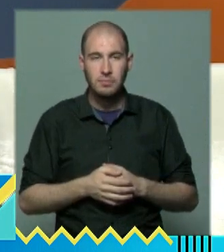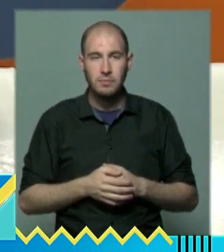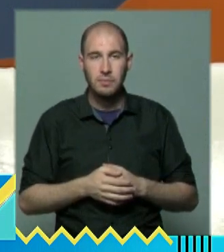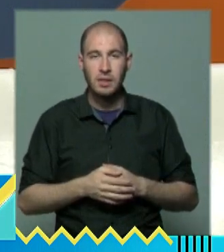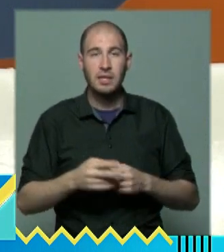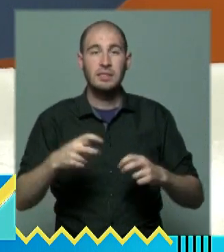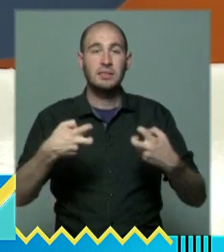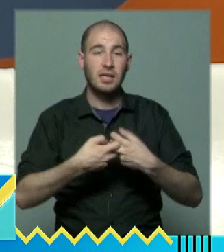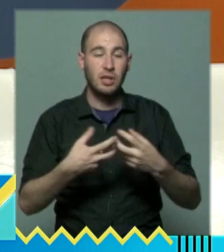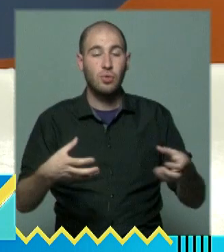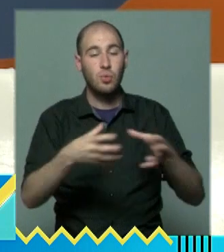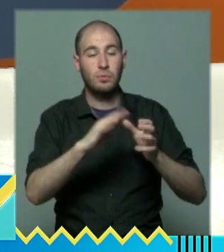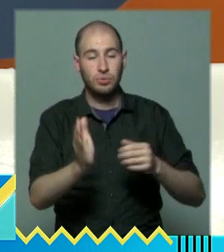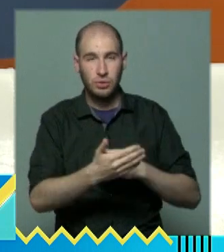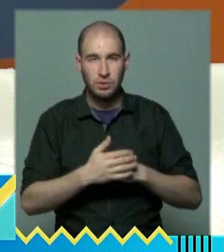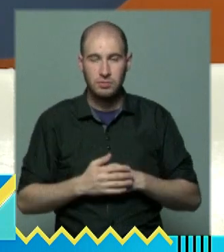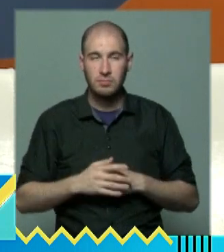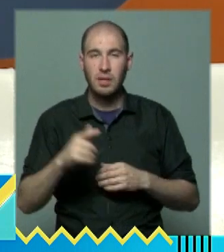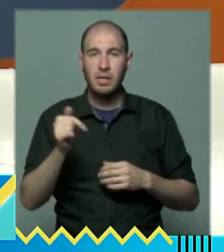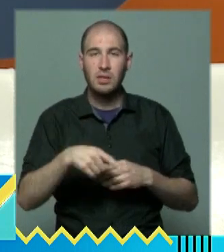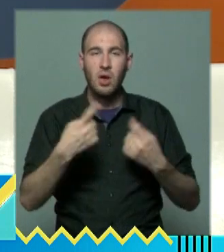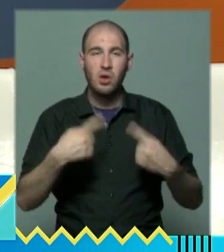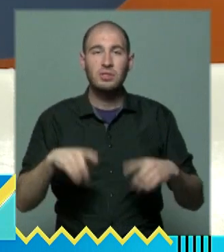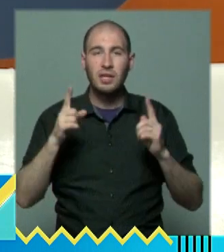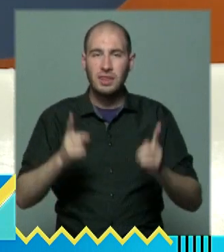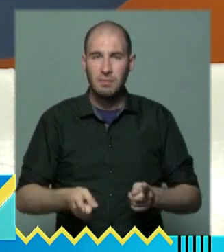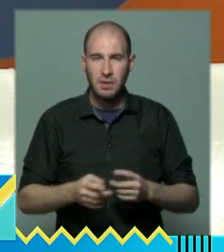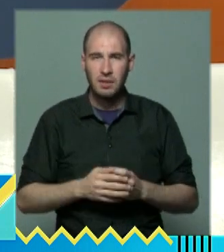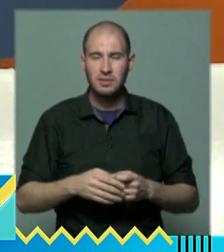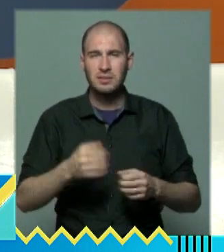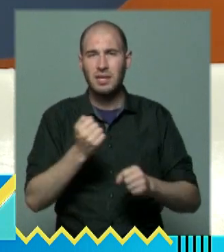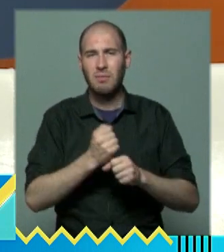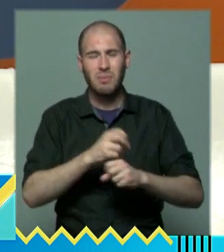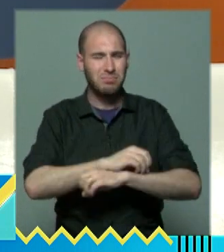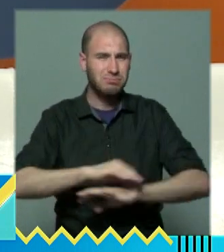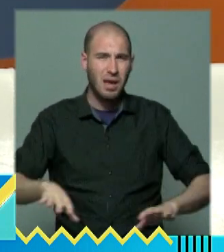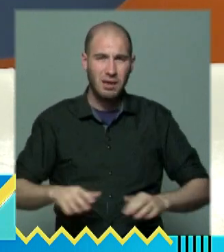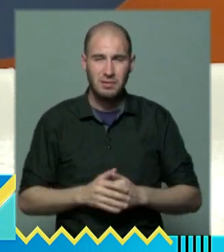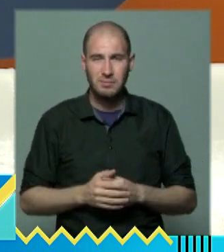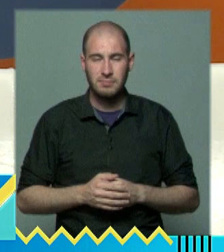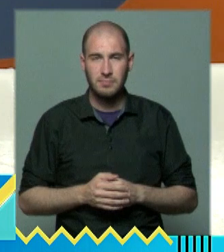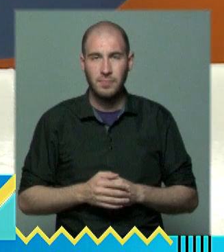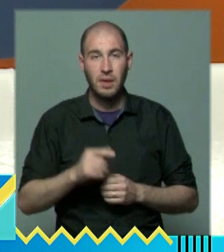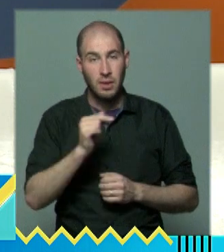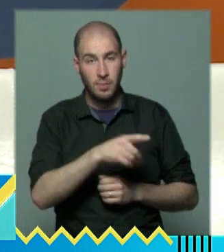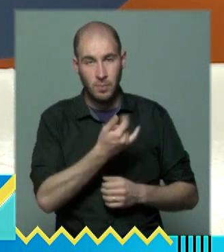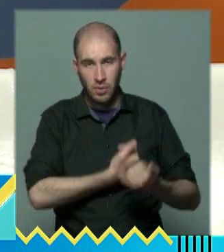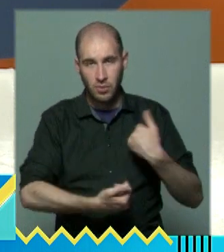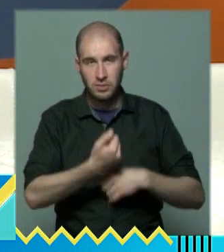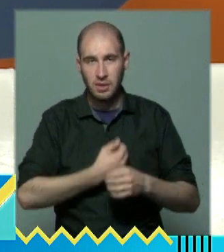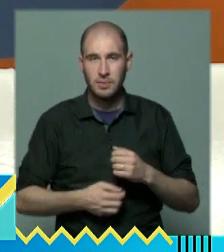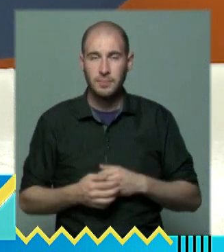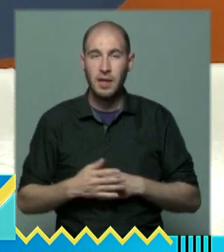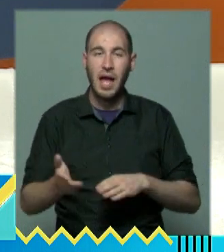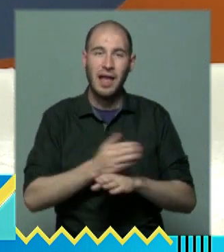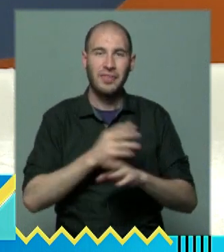el sindicato en su conjunto. Eso es de una situación también de una precariedad importante. Y si bien es cierto, como vos planteaste